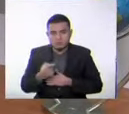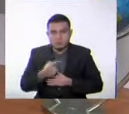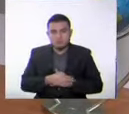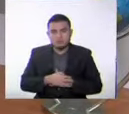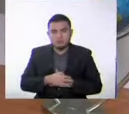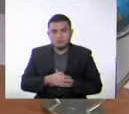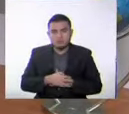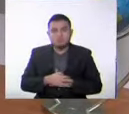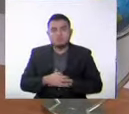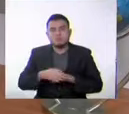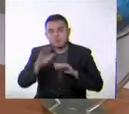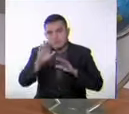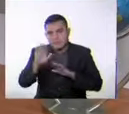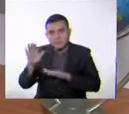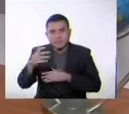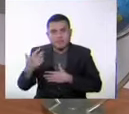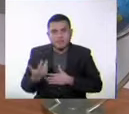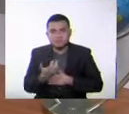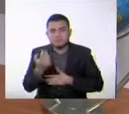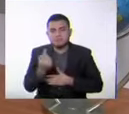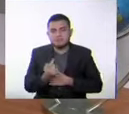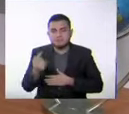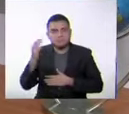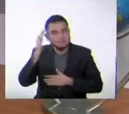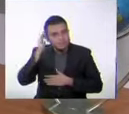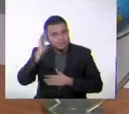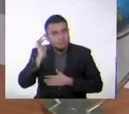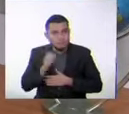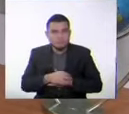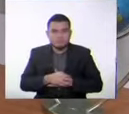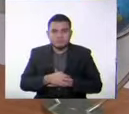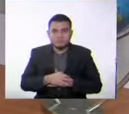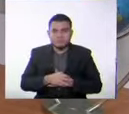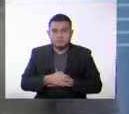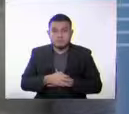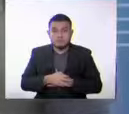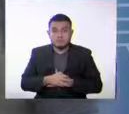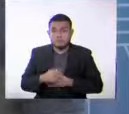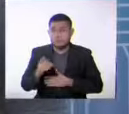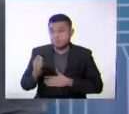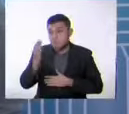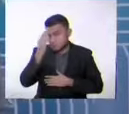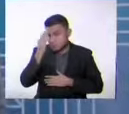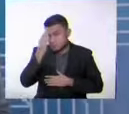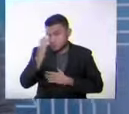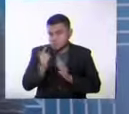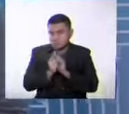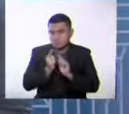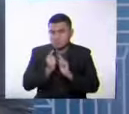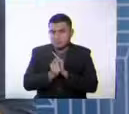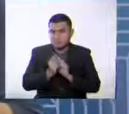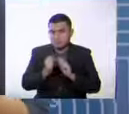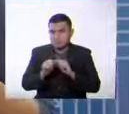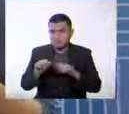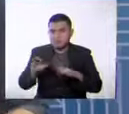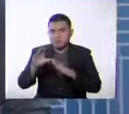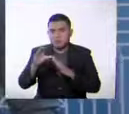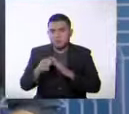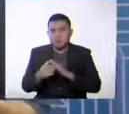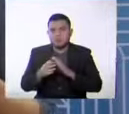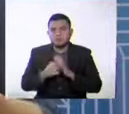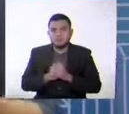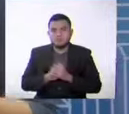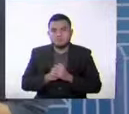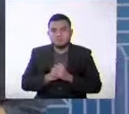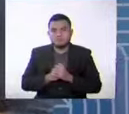el respeto a cada uno de ellos. Totalmente, porque son fuente de conocimiento y de transferencia de cultura. Eso, transmisores